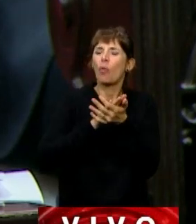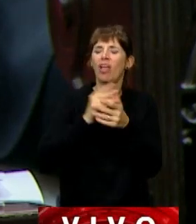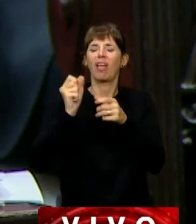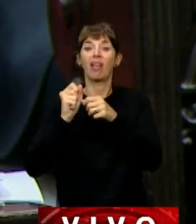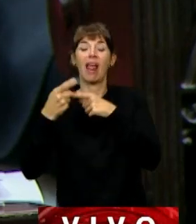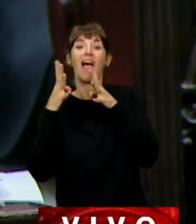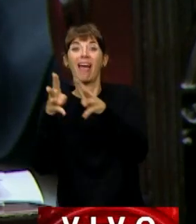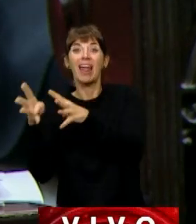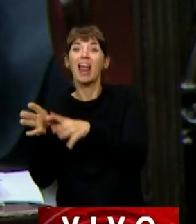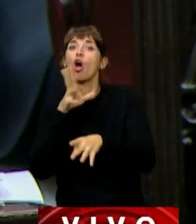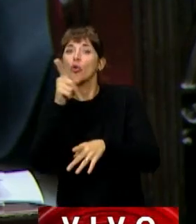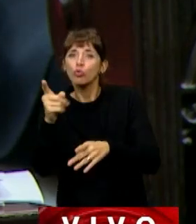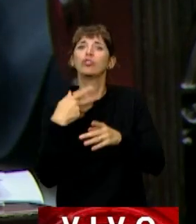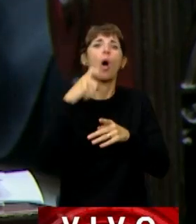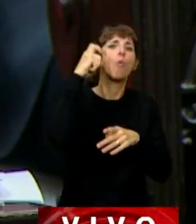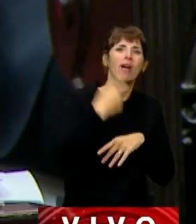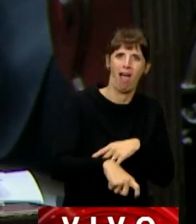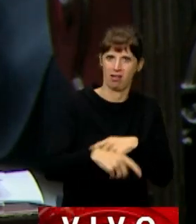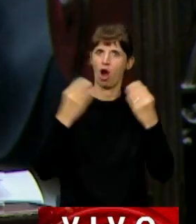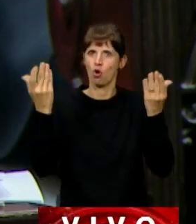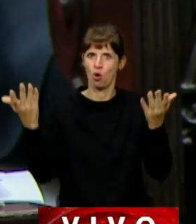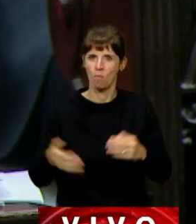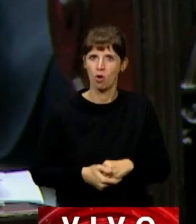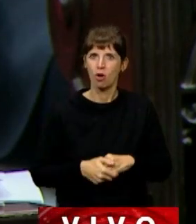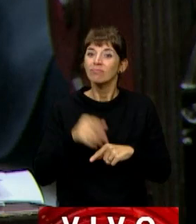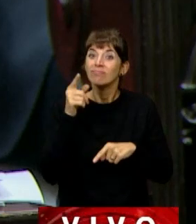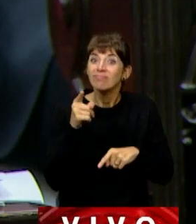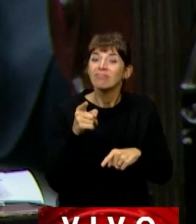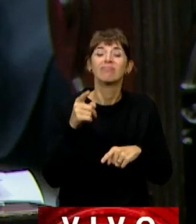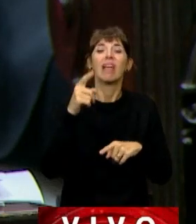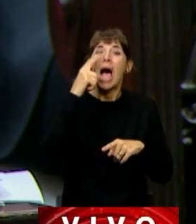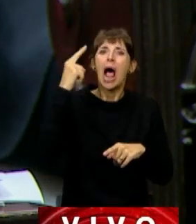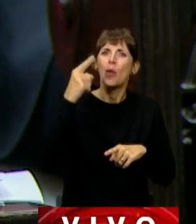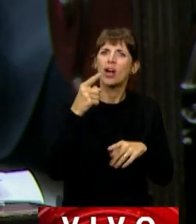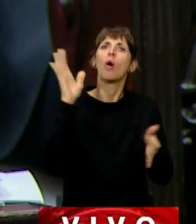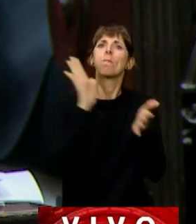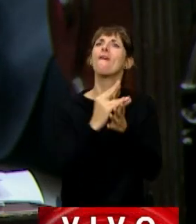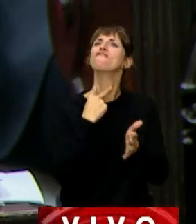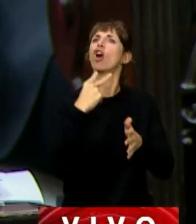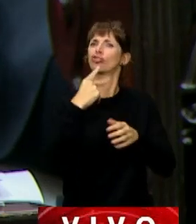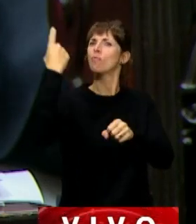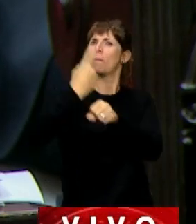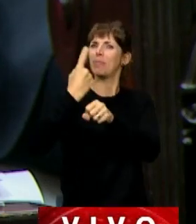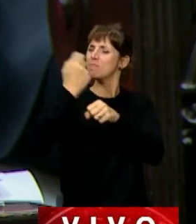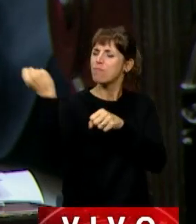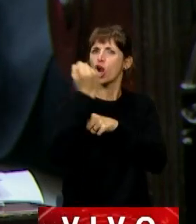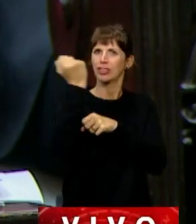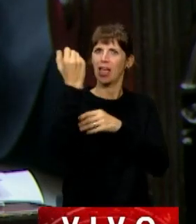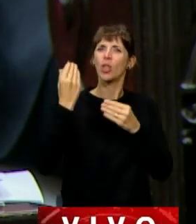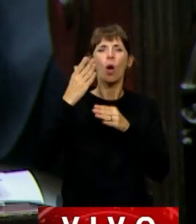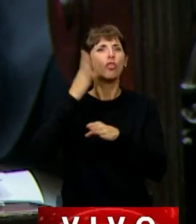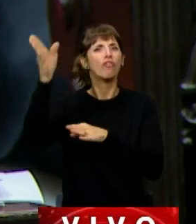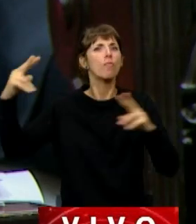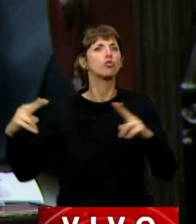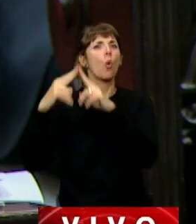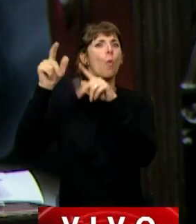Ucrania. Y fue la voz más importante que se escuchó de América Latina cuando fuimos a la cumbre de Los